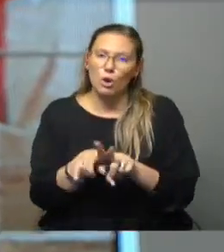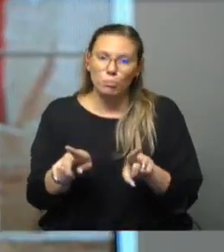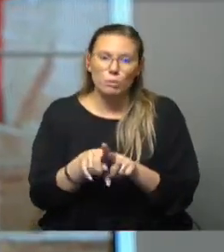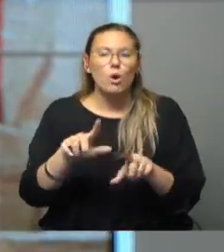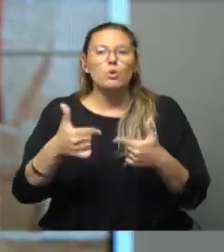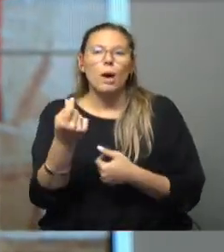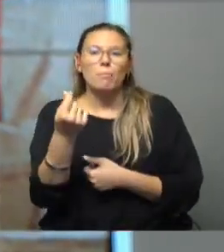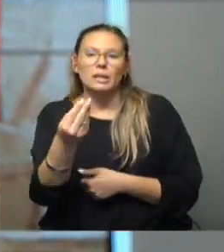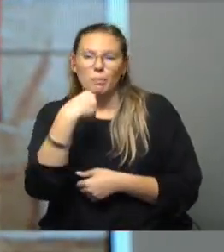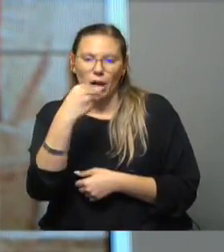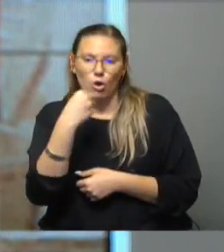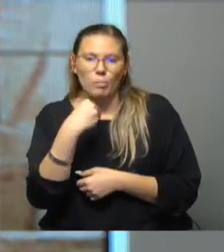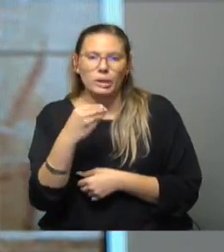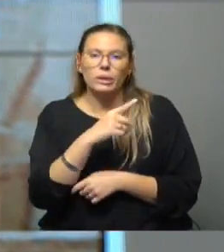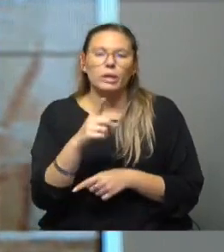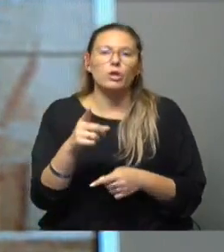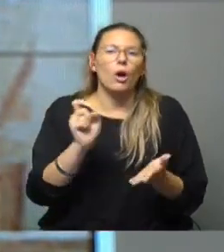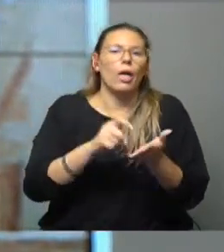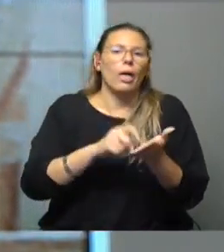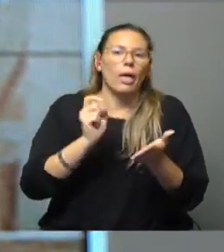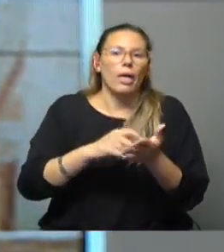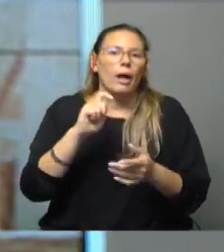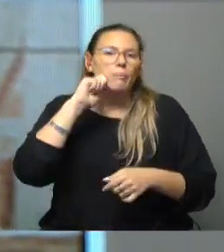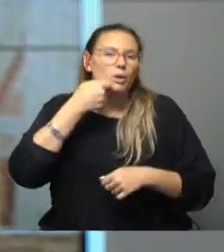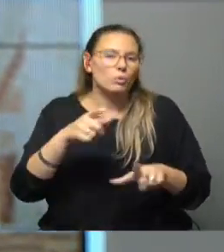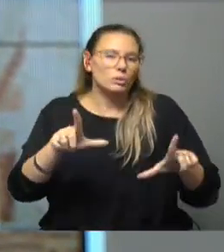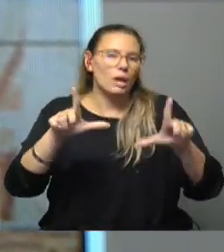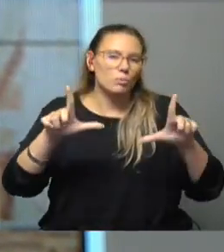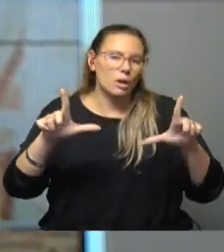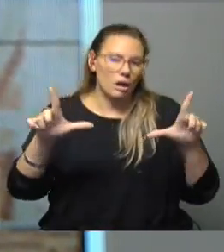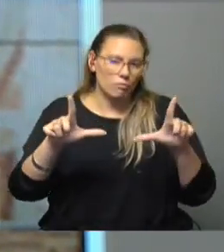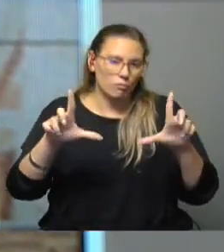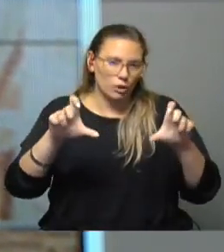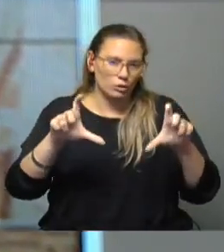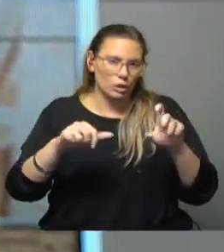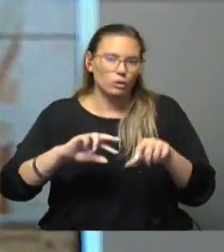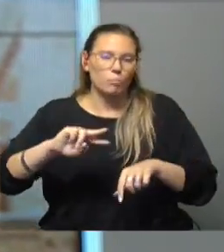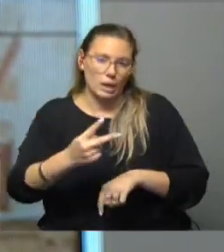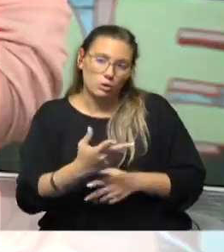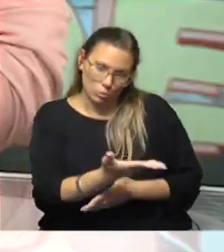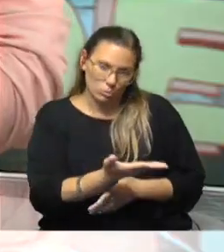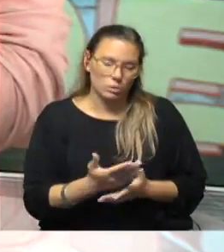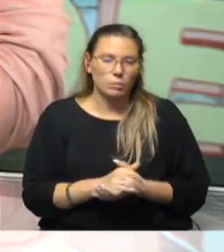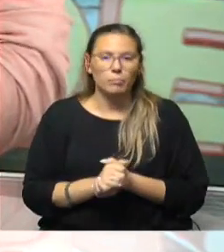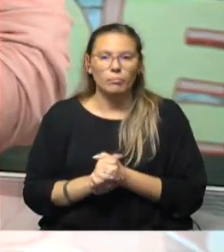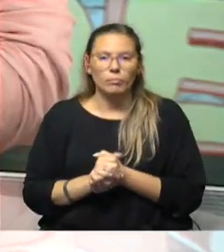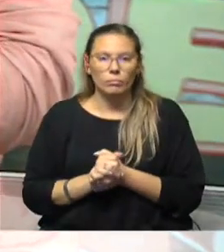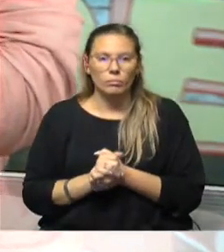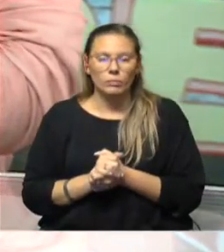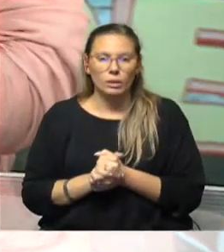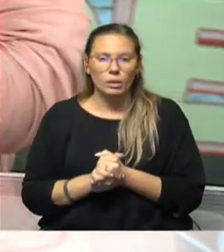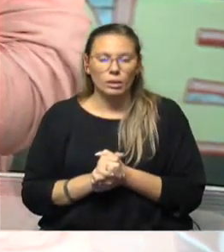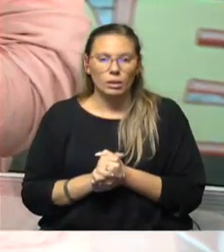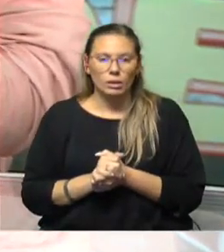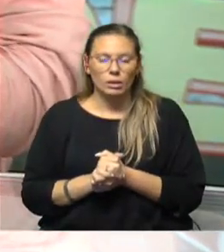dinero para comer que no te pongan like a una fotografía. Me refiero que esto es más lo segundo, ¿no? Perfecto. Tenés